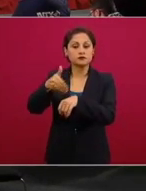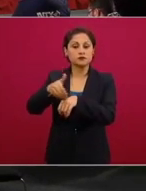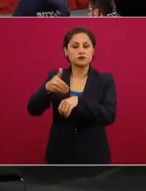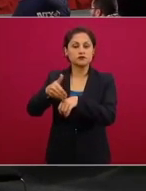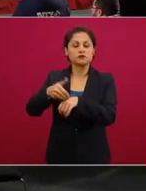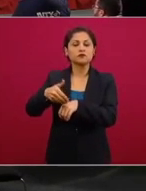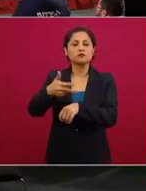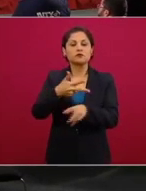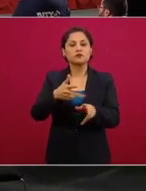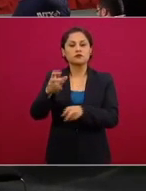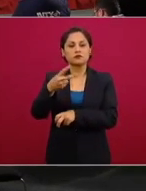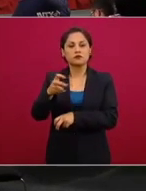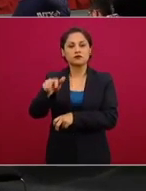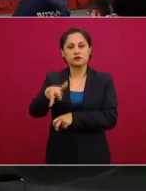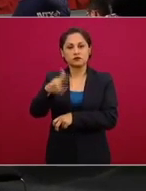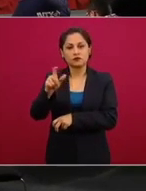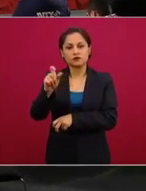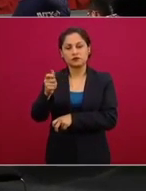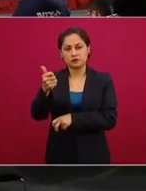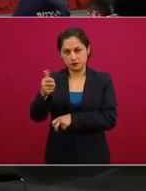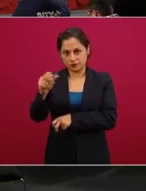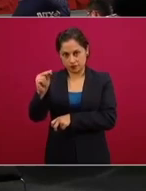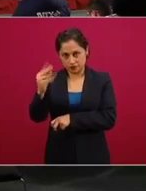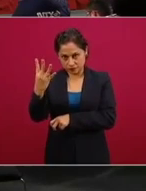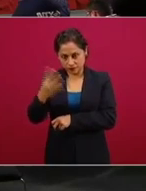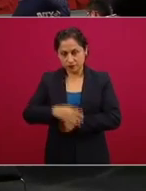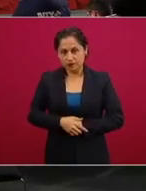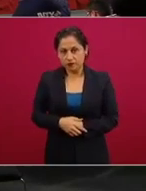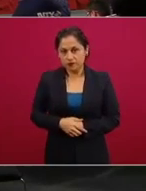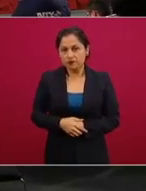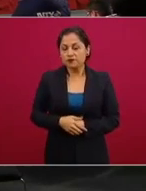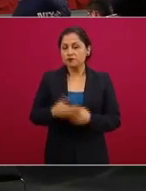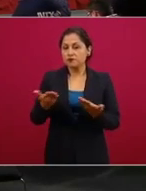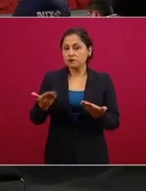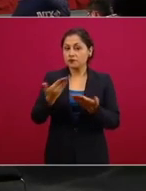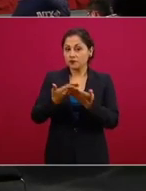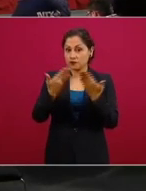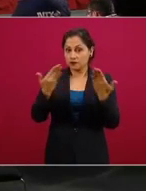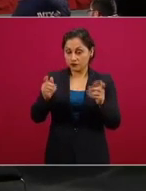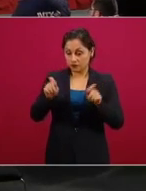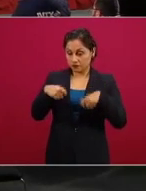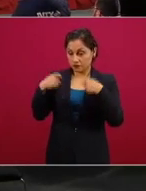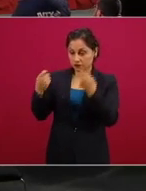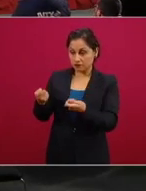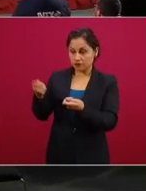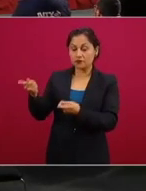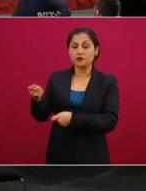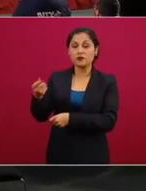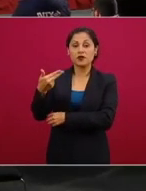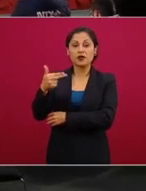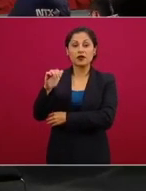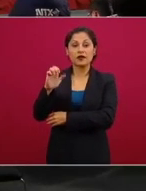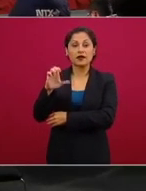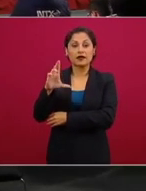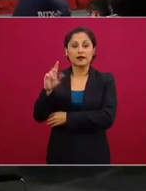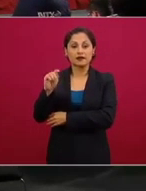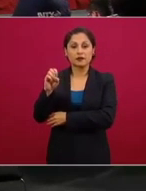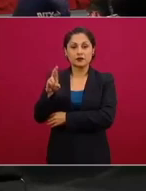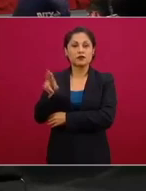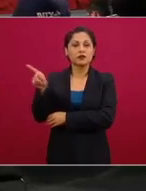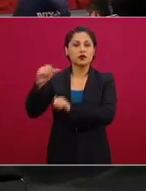800-213-2684. Y para concluir, le cedería la palabra unos minutos a Héctor, que dirige